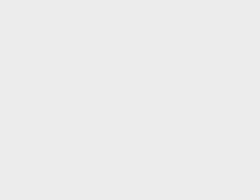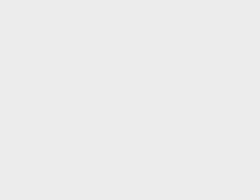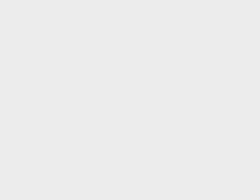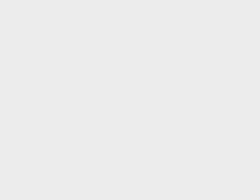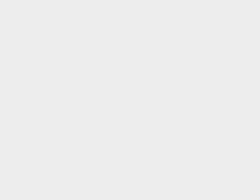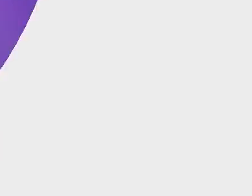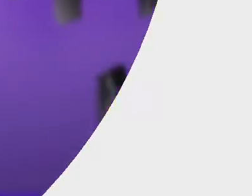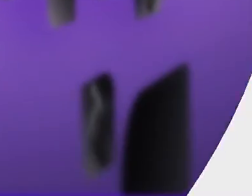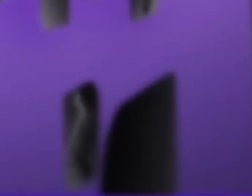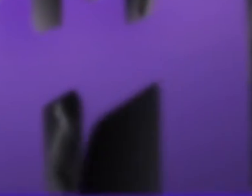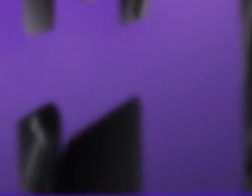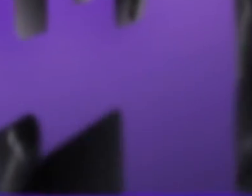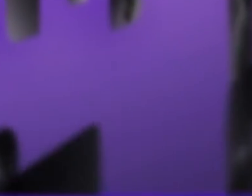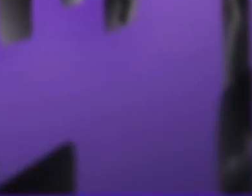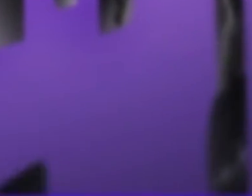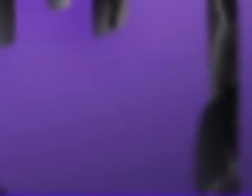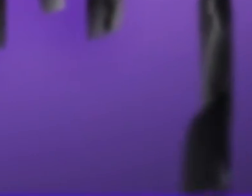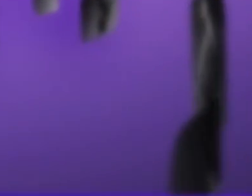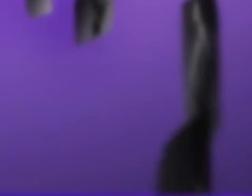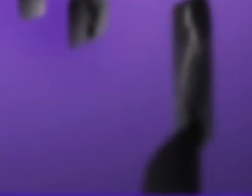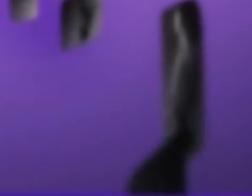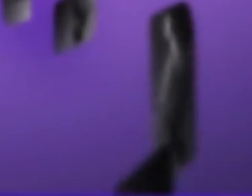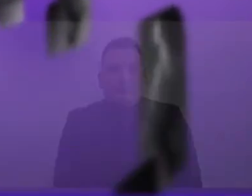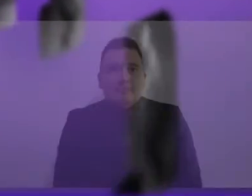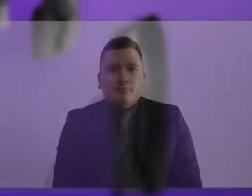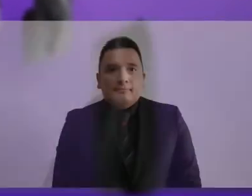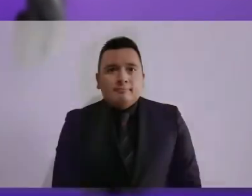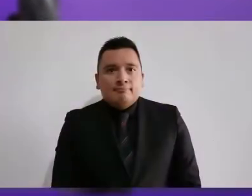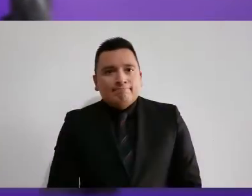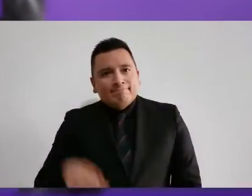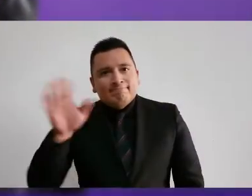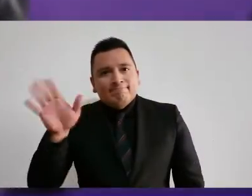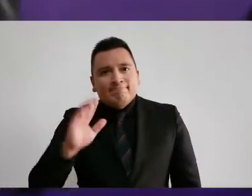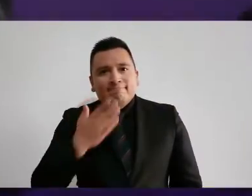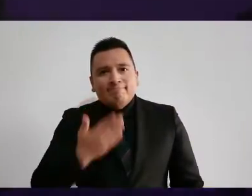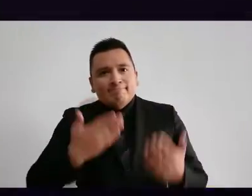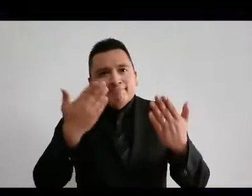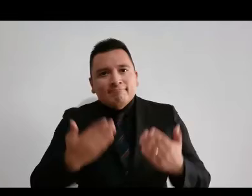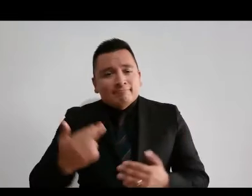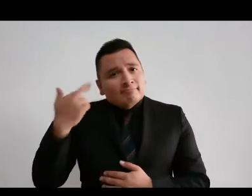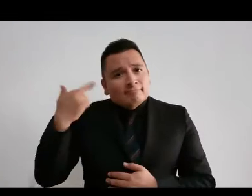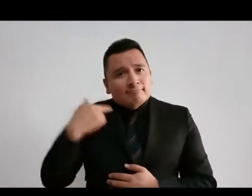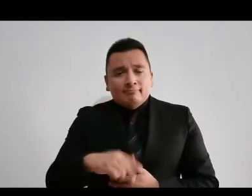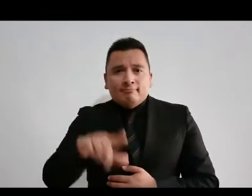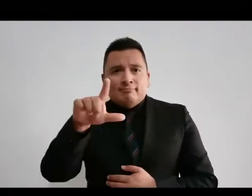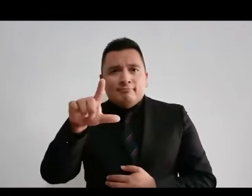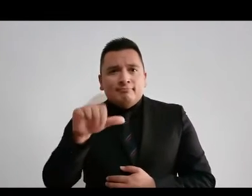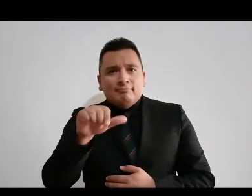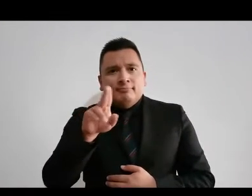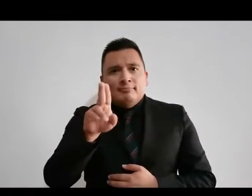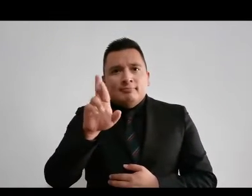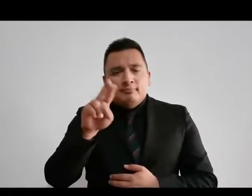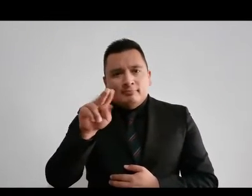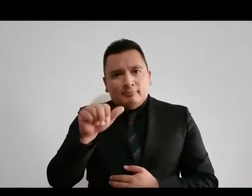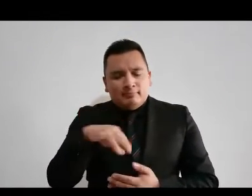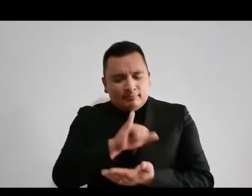Los temas democrático-electorales al alcance de la ciudadanía. Hola, ¿qué tal? Bienvenidos a su programa La Urna, producción del